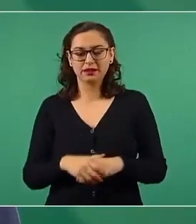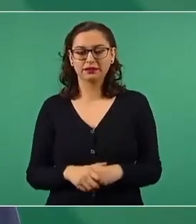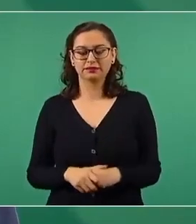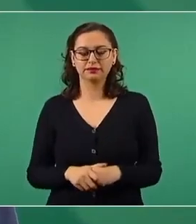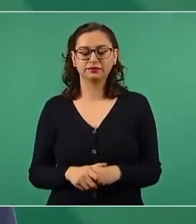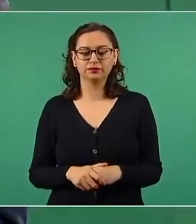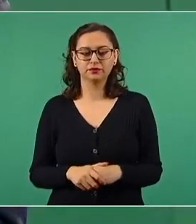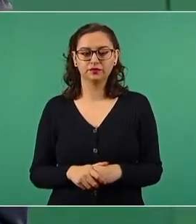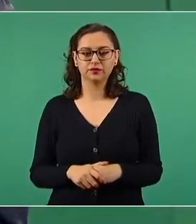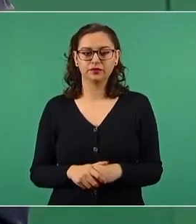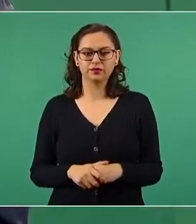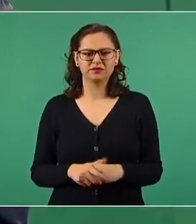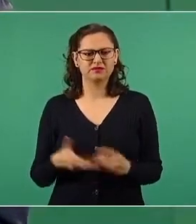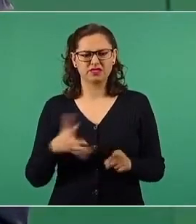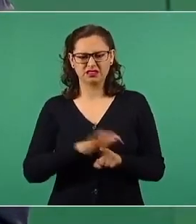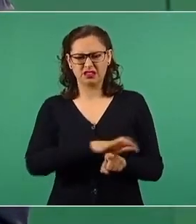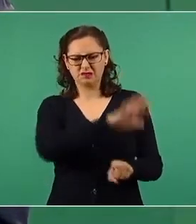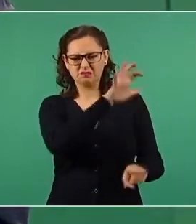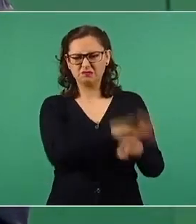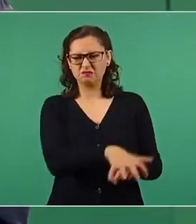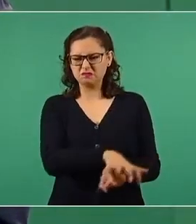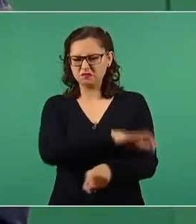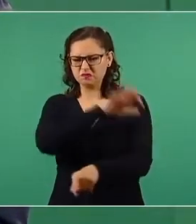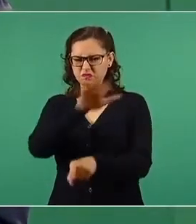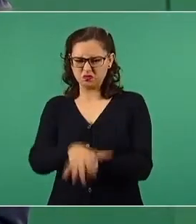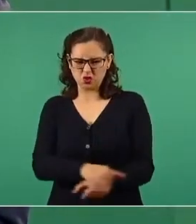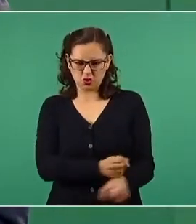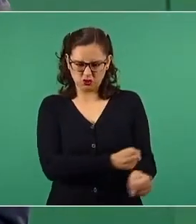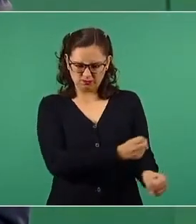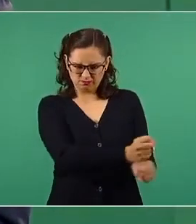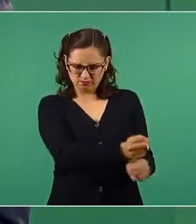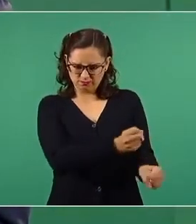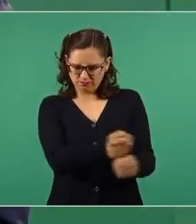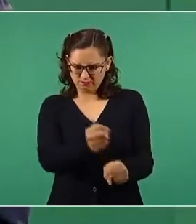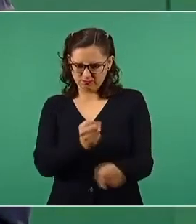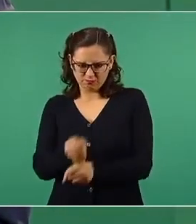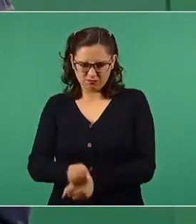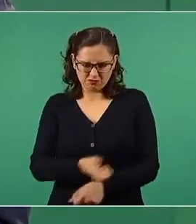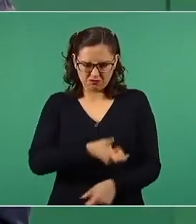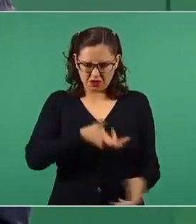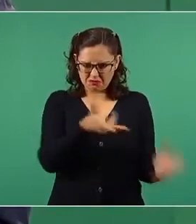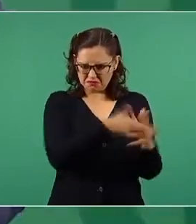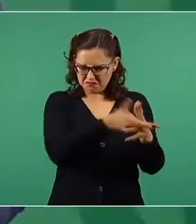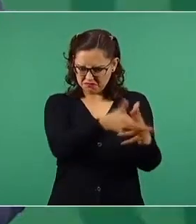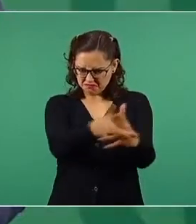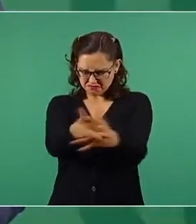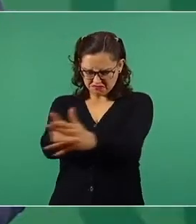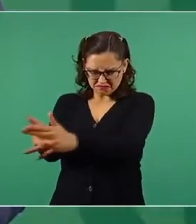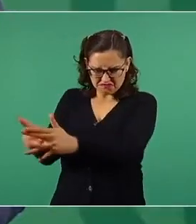no a la represión, no a la tortura, no a las masacres.